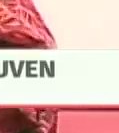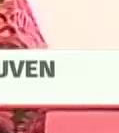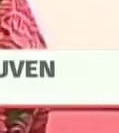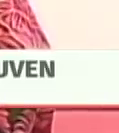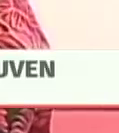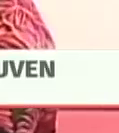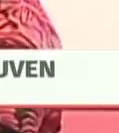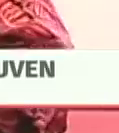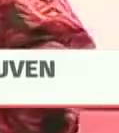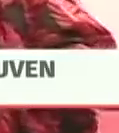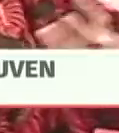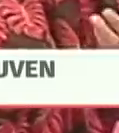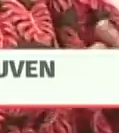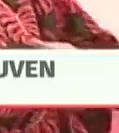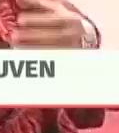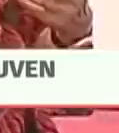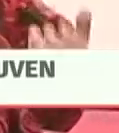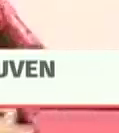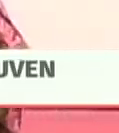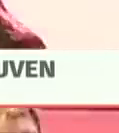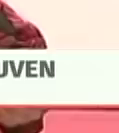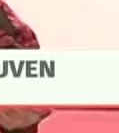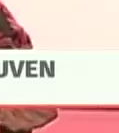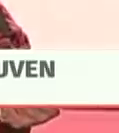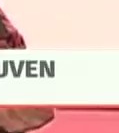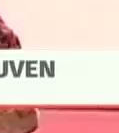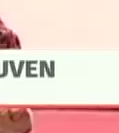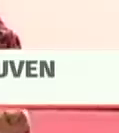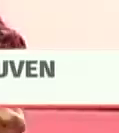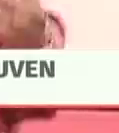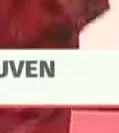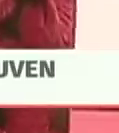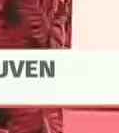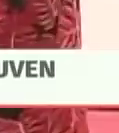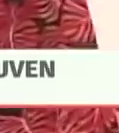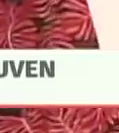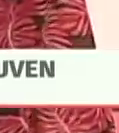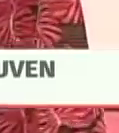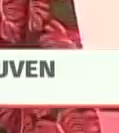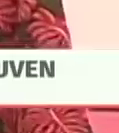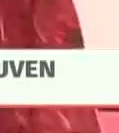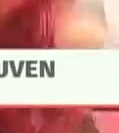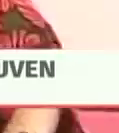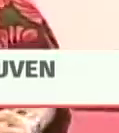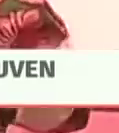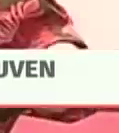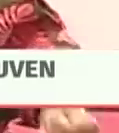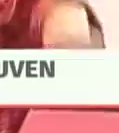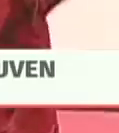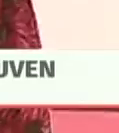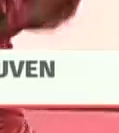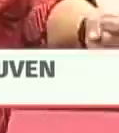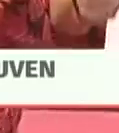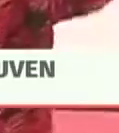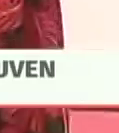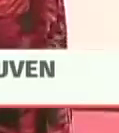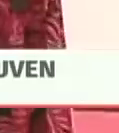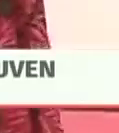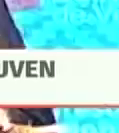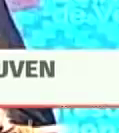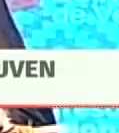del imperio, y usted lo que hace es trabajar, presidente. Usted actúa como un indígena y por